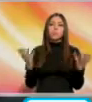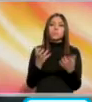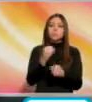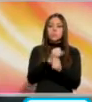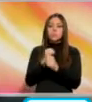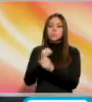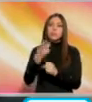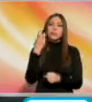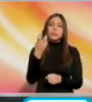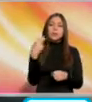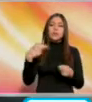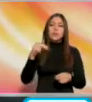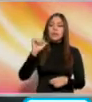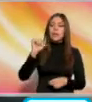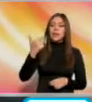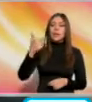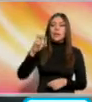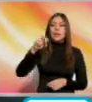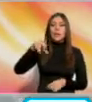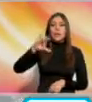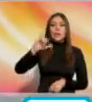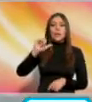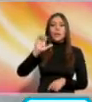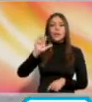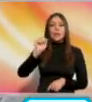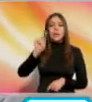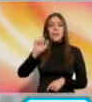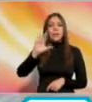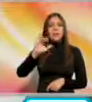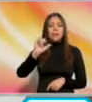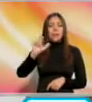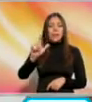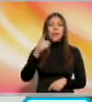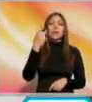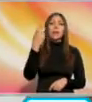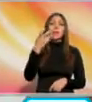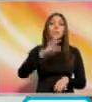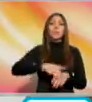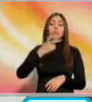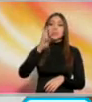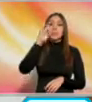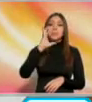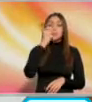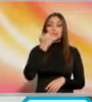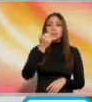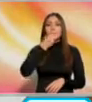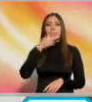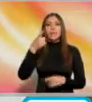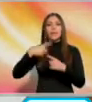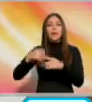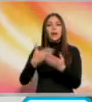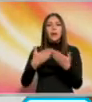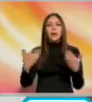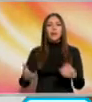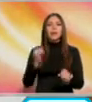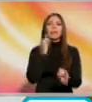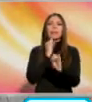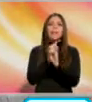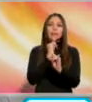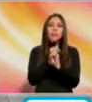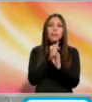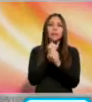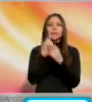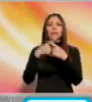eso se dedican las agencias espaciales, ¿no? Sí. Entonces, lo bonito de todo esto es que a través de los sitios de internet y de las campañas de difusión, ¿no? Que estas